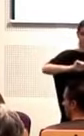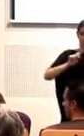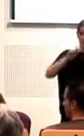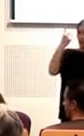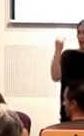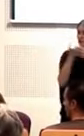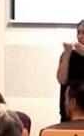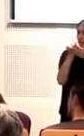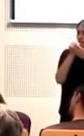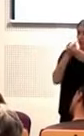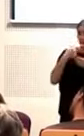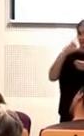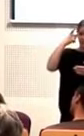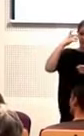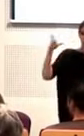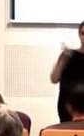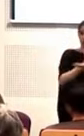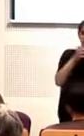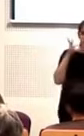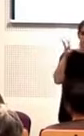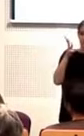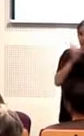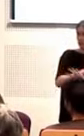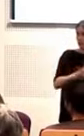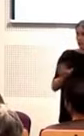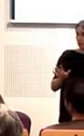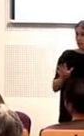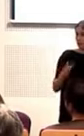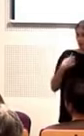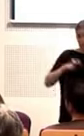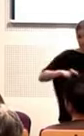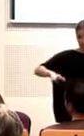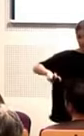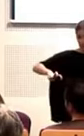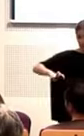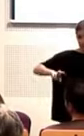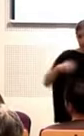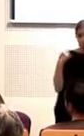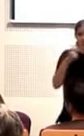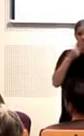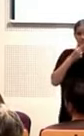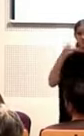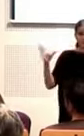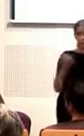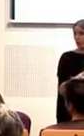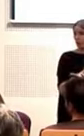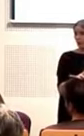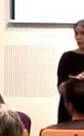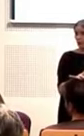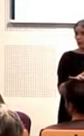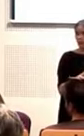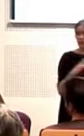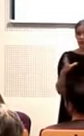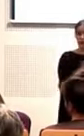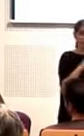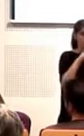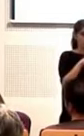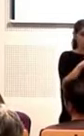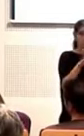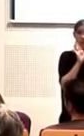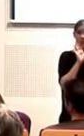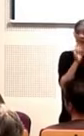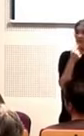la primera ponencia, hasta la última mesa redonda, muy interesante porque, como hemos dicho esta